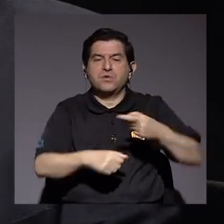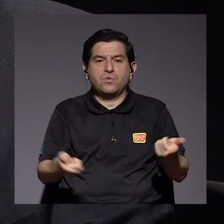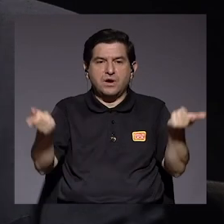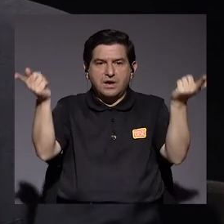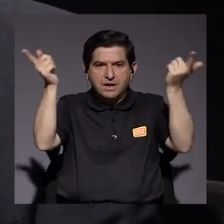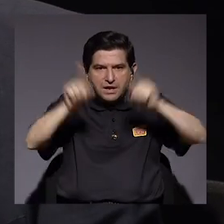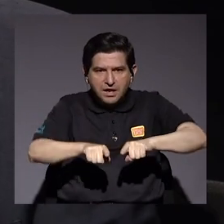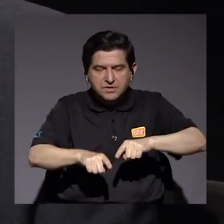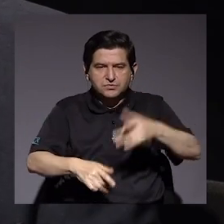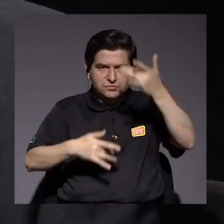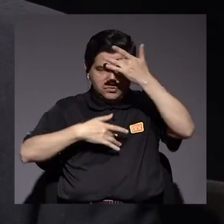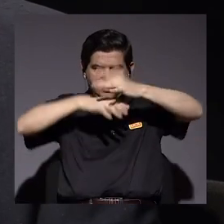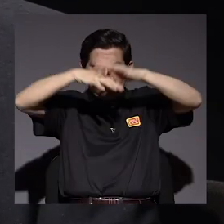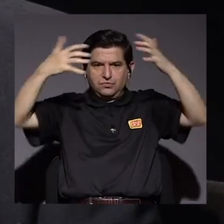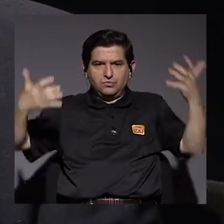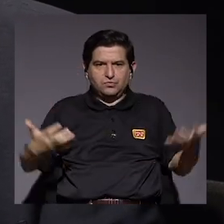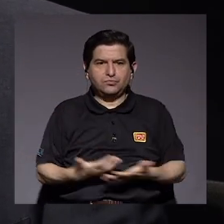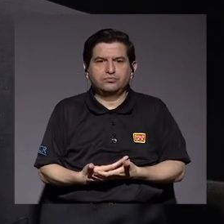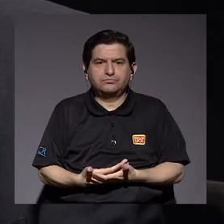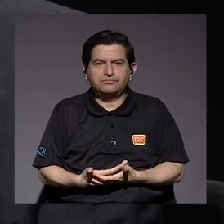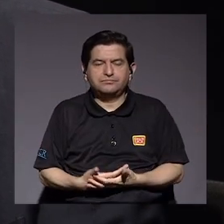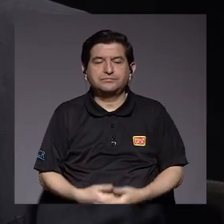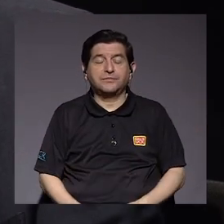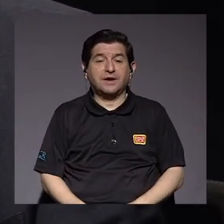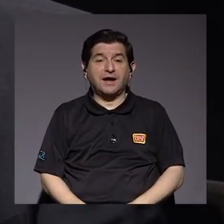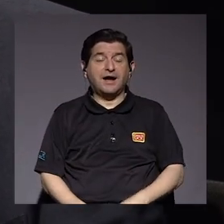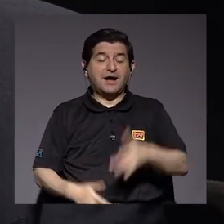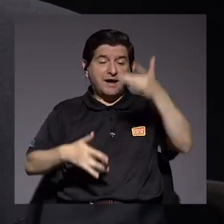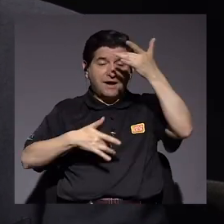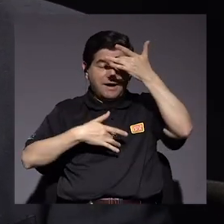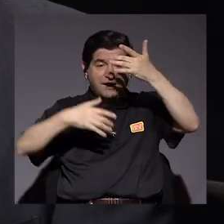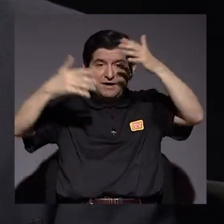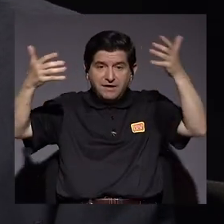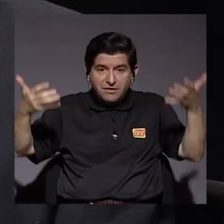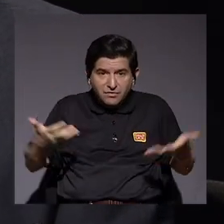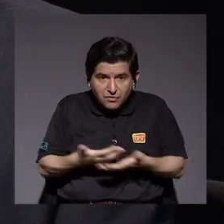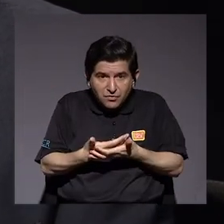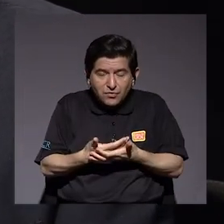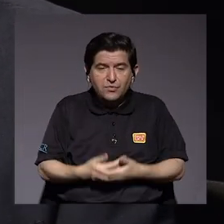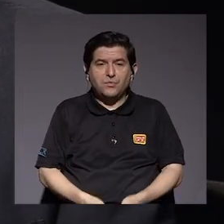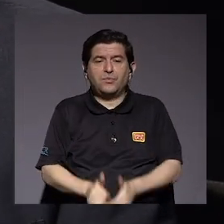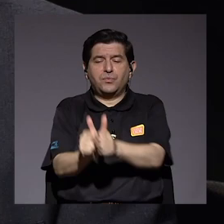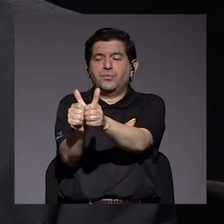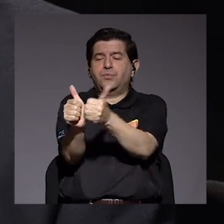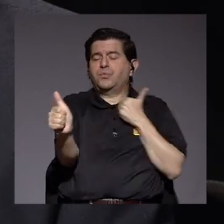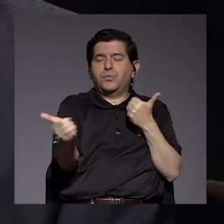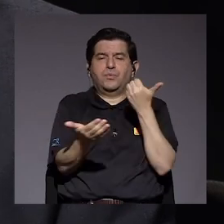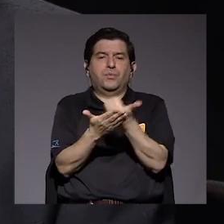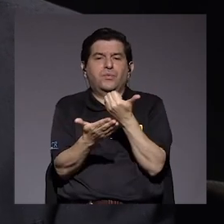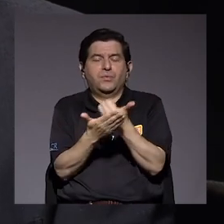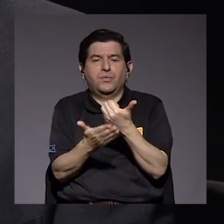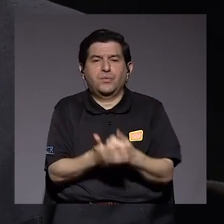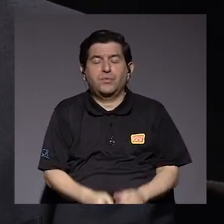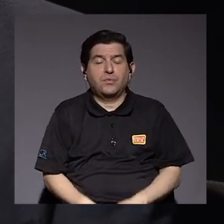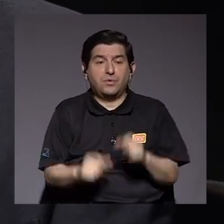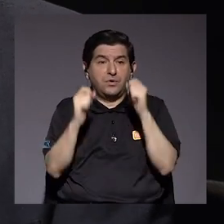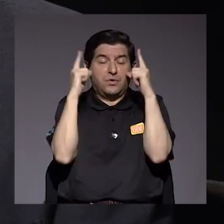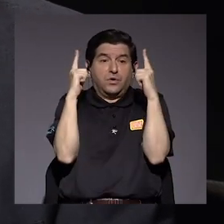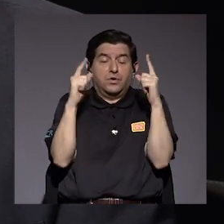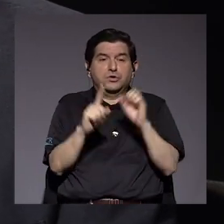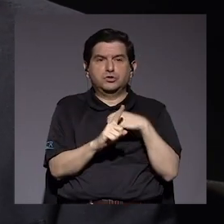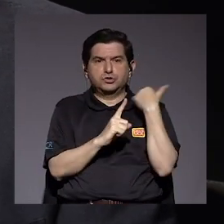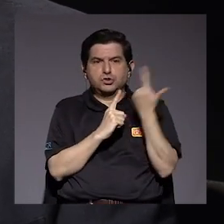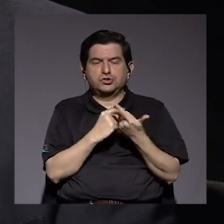produce la pandemia y la pandemia está provocando desaceleración económica conmoción social